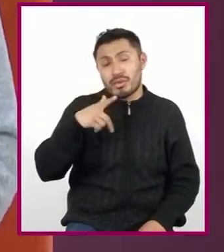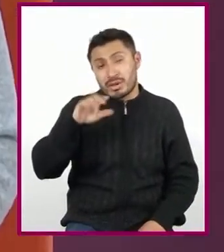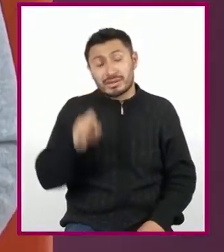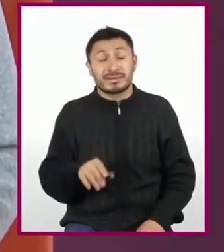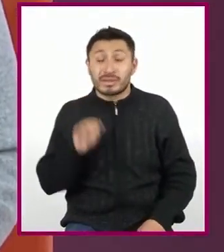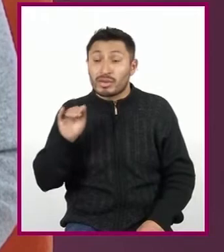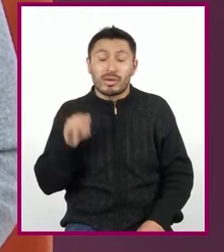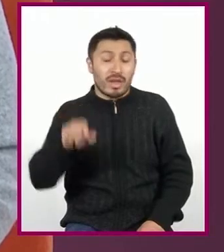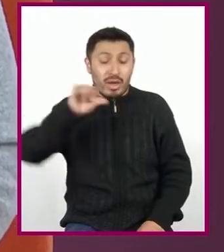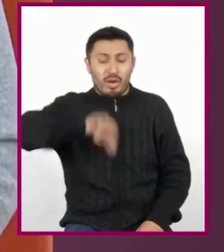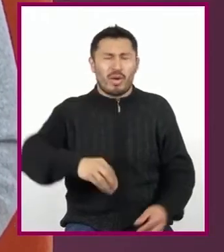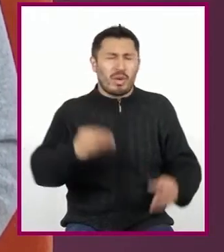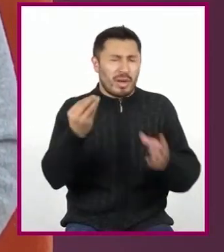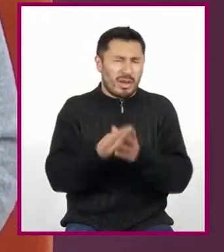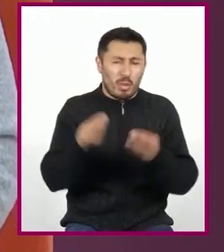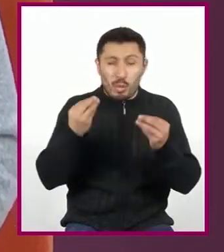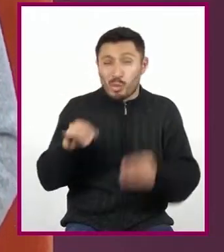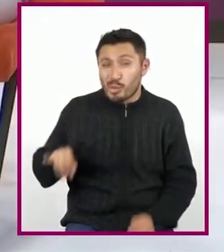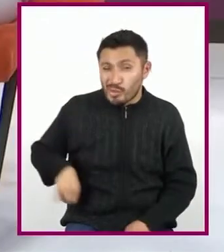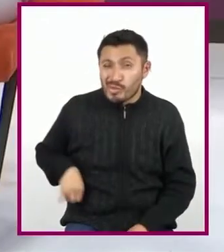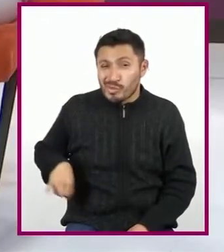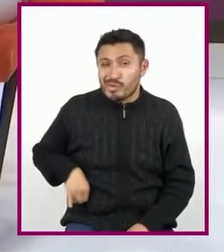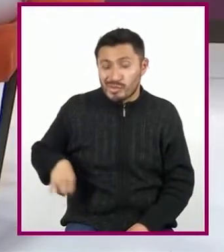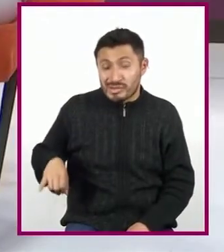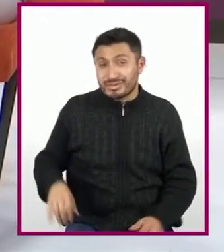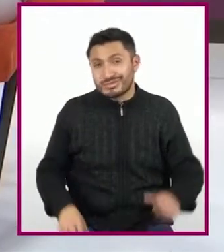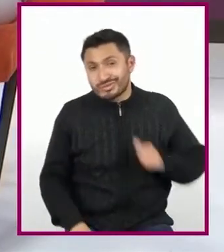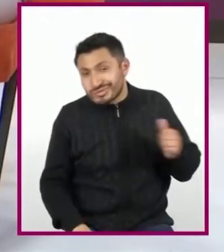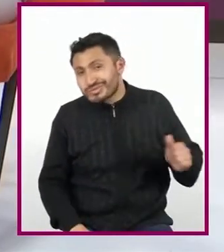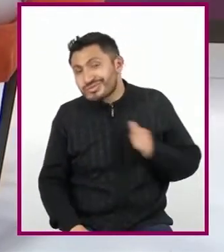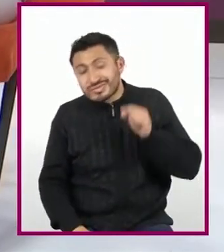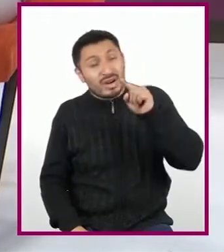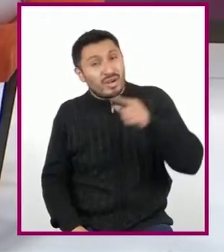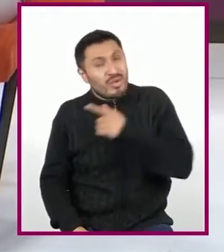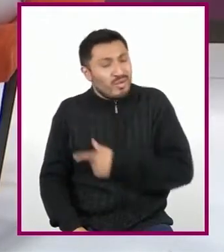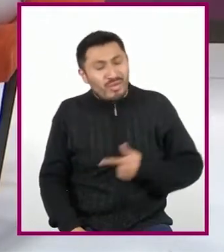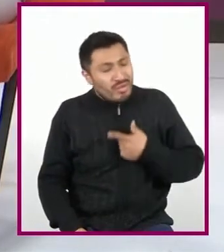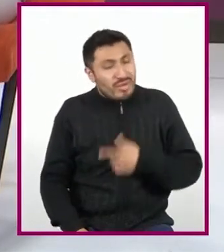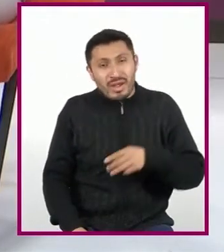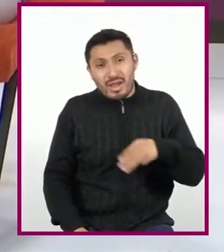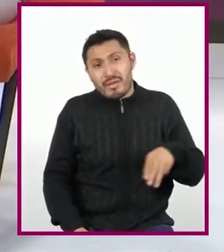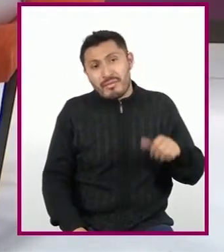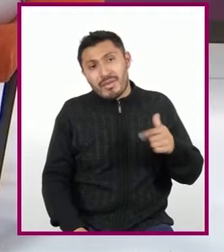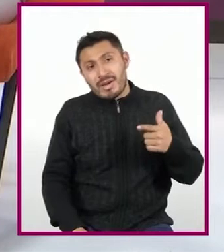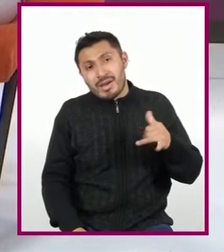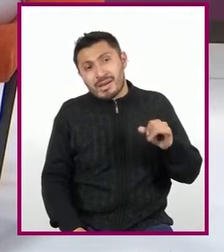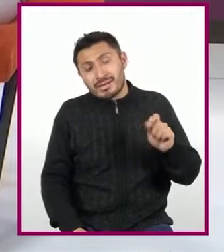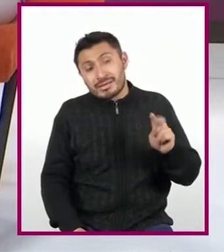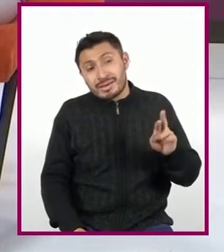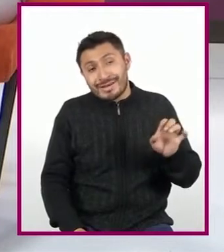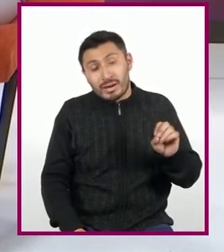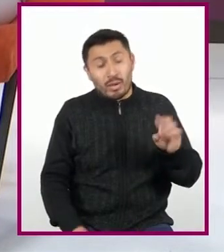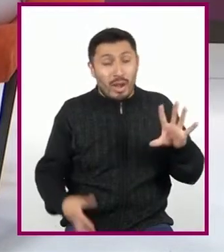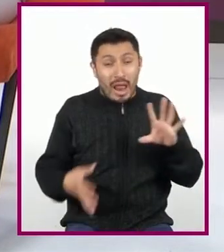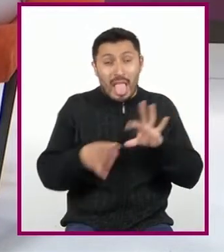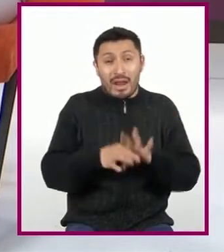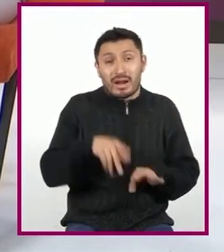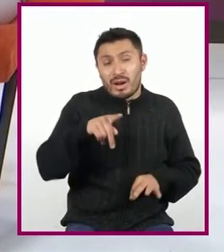El principal argumento de valoración del texto suele ser la importancia del tema, aunque también